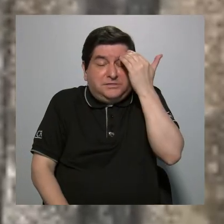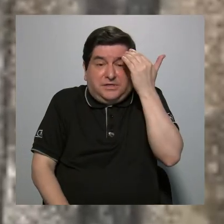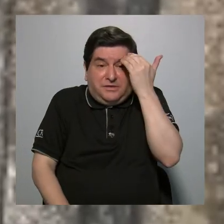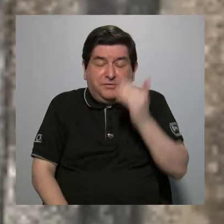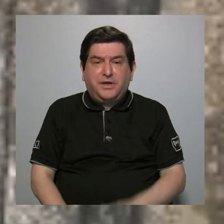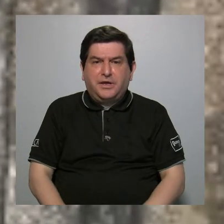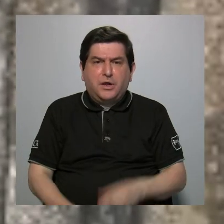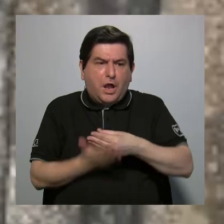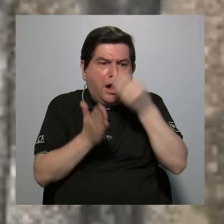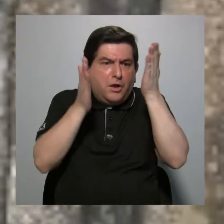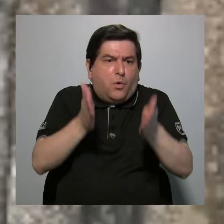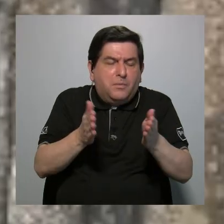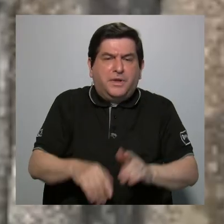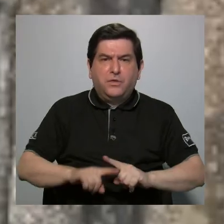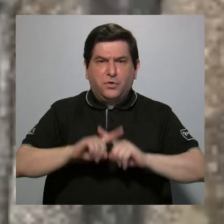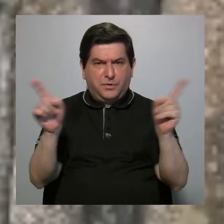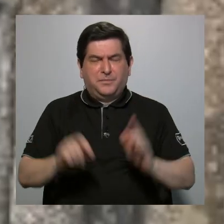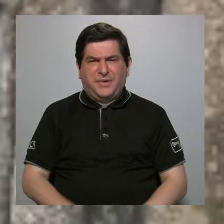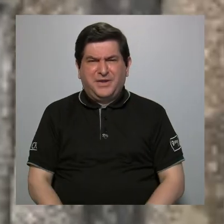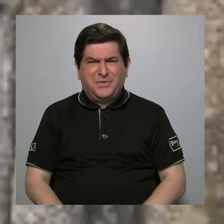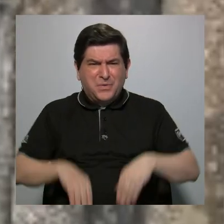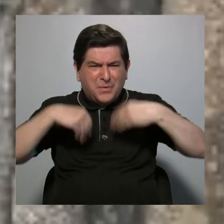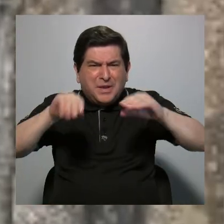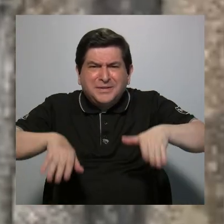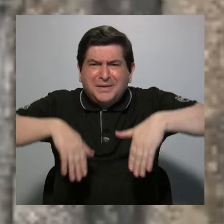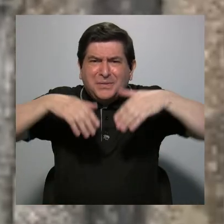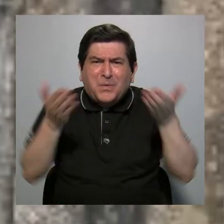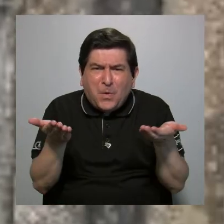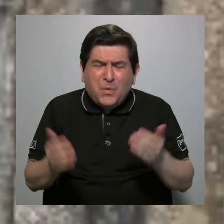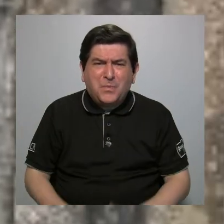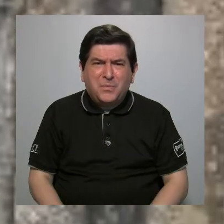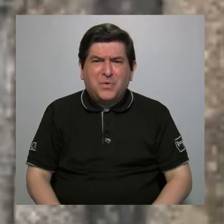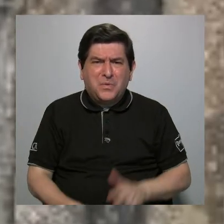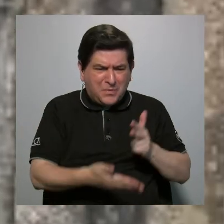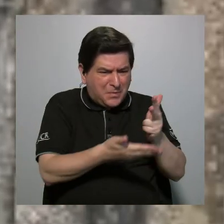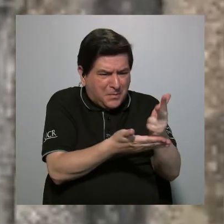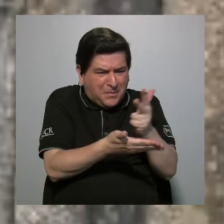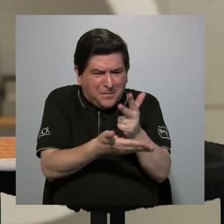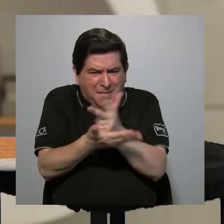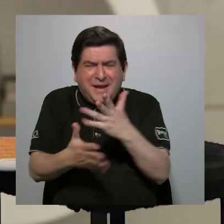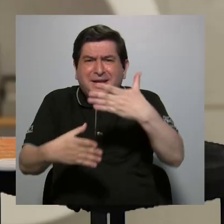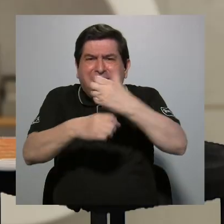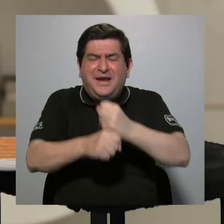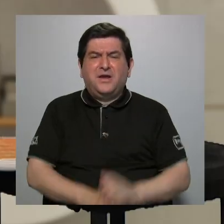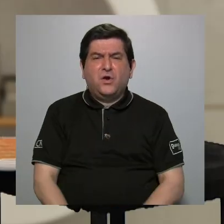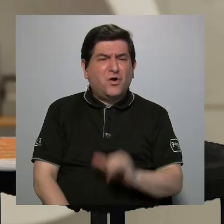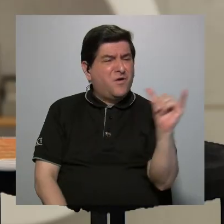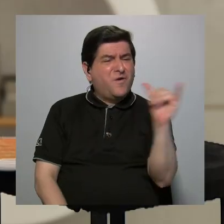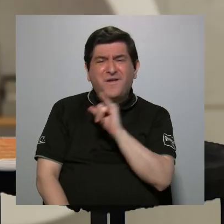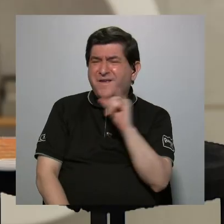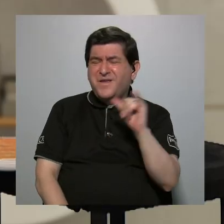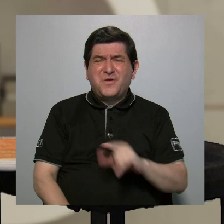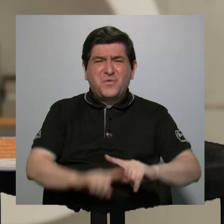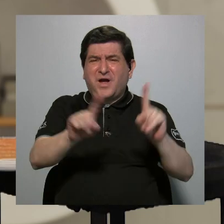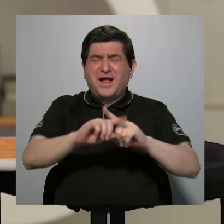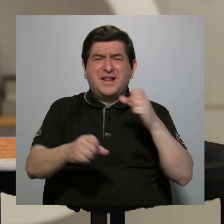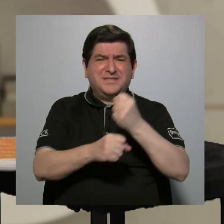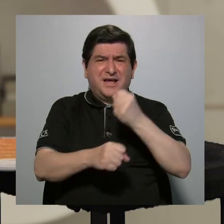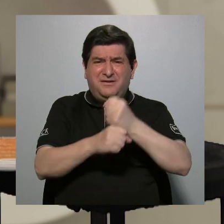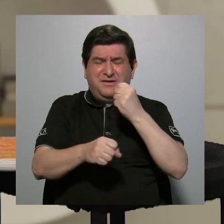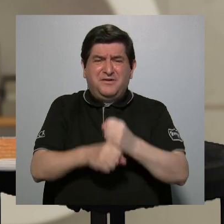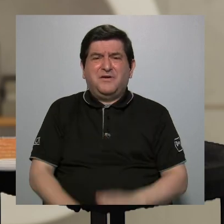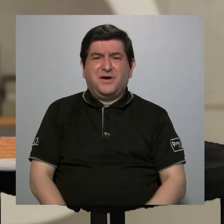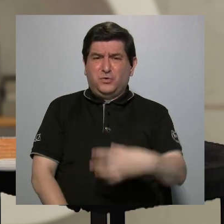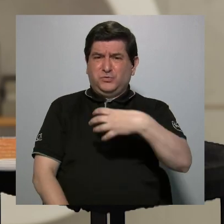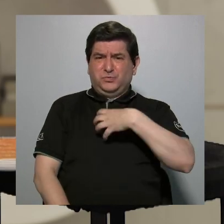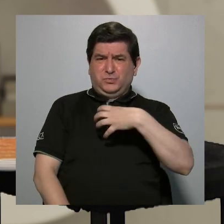o qué, pero ¿cómo es posible que vendieran eso para que hicieran un parqueo? Y así se ha venido haciendo en muchas obras